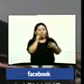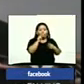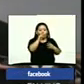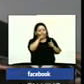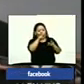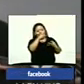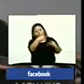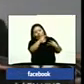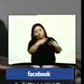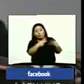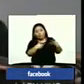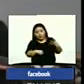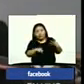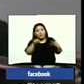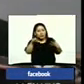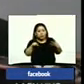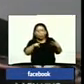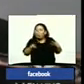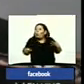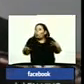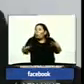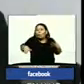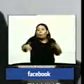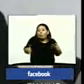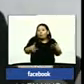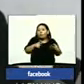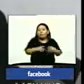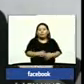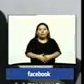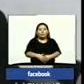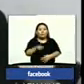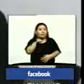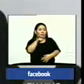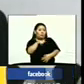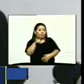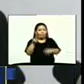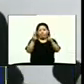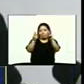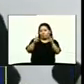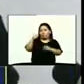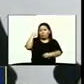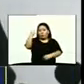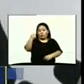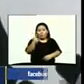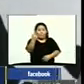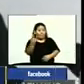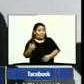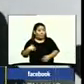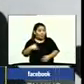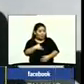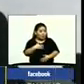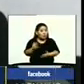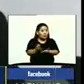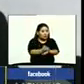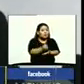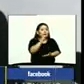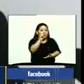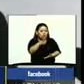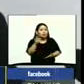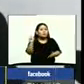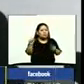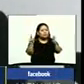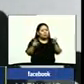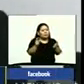es que se va a utilizar justamente todos estos recursos. Hay una parte importante, porque el ministro, si bien es cierto, mencionó el tema de deuda,